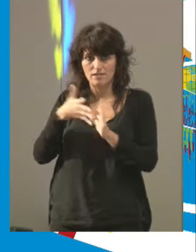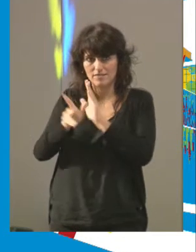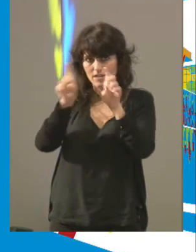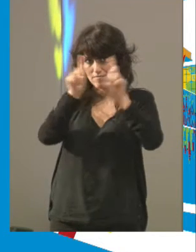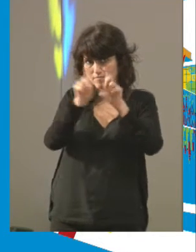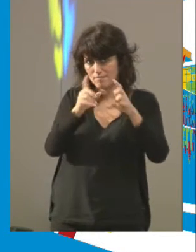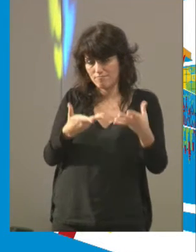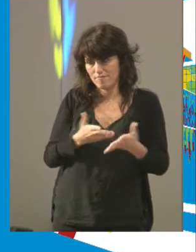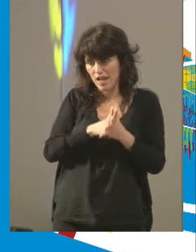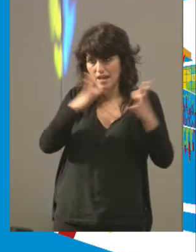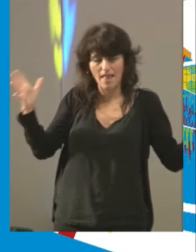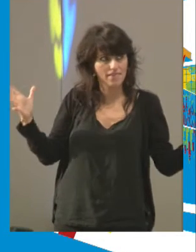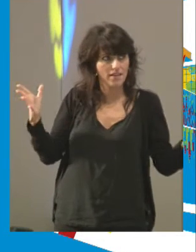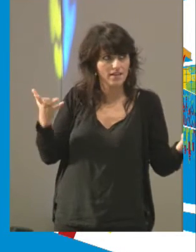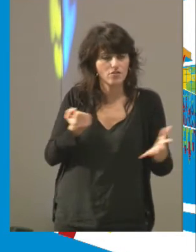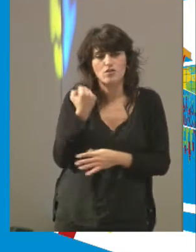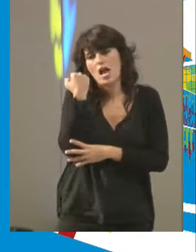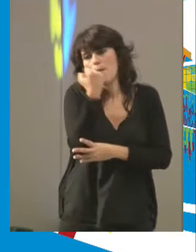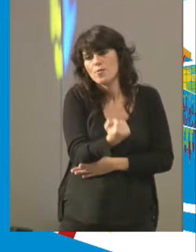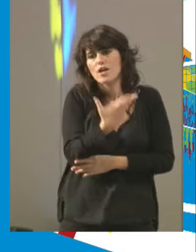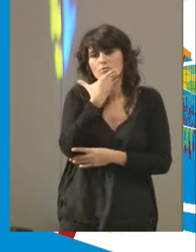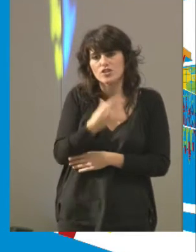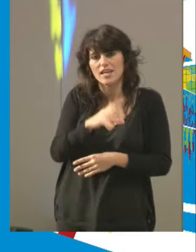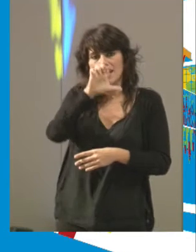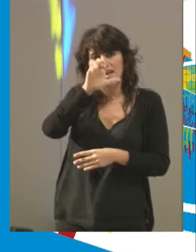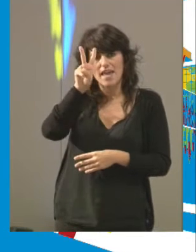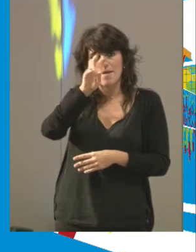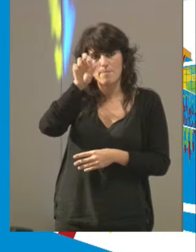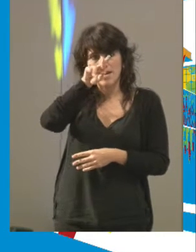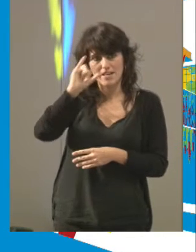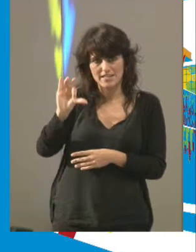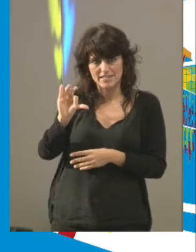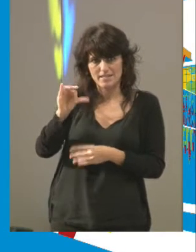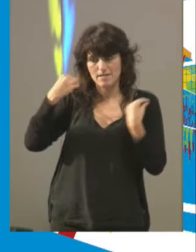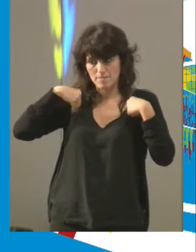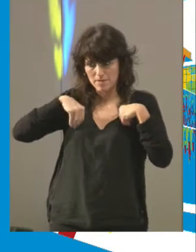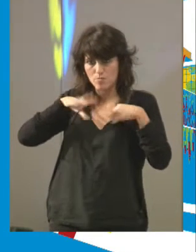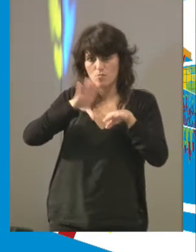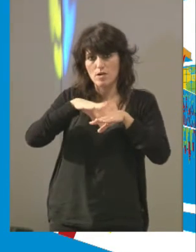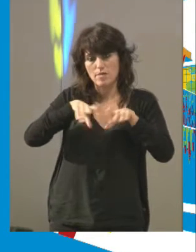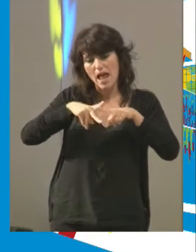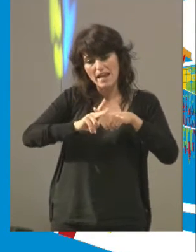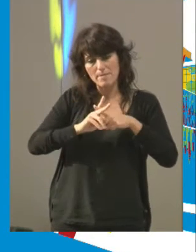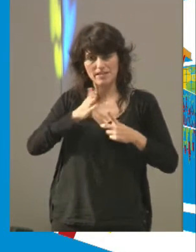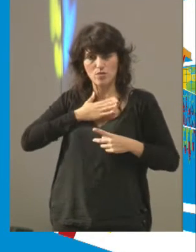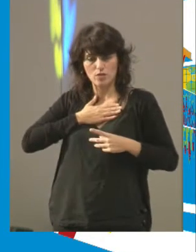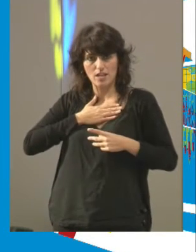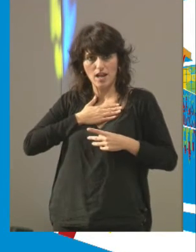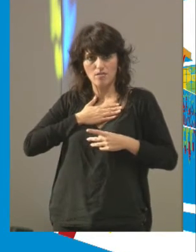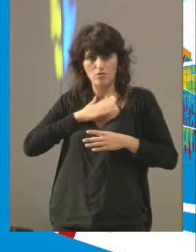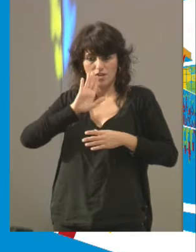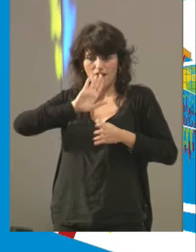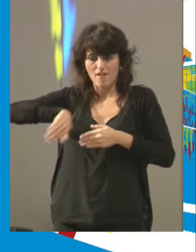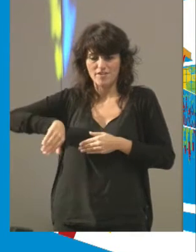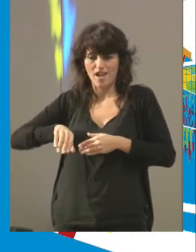ahí nos apoyamos en Everis, en NT Data, para que nuestra herramienta pues ahora pues haya saltado